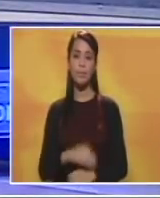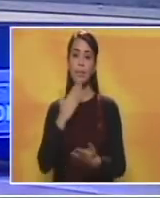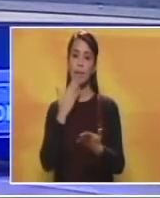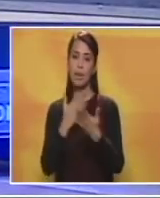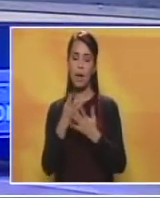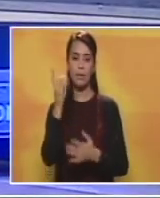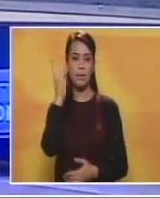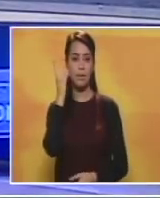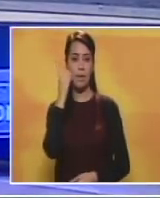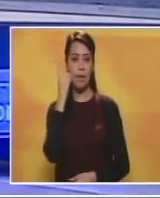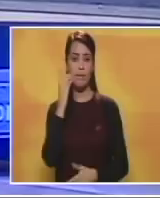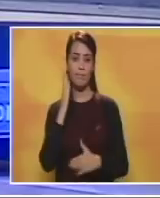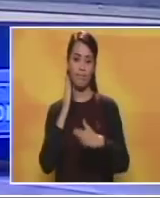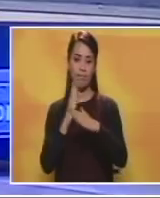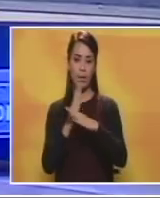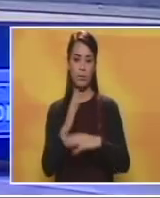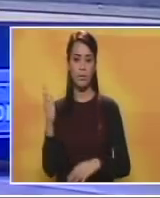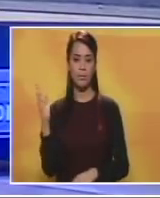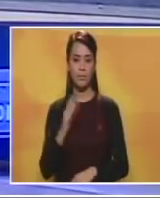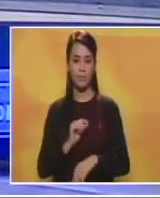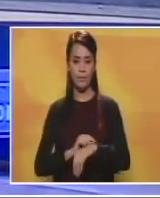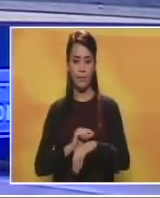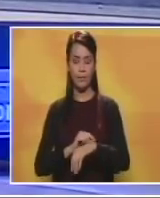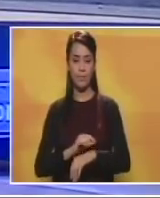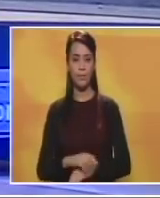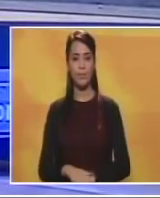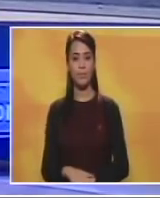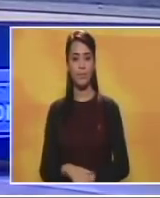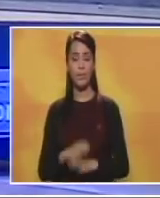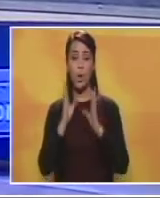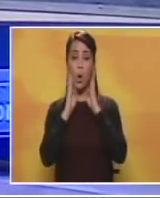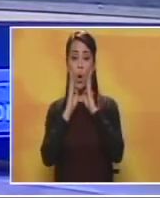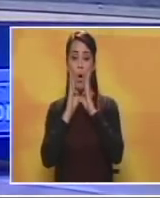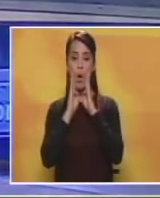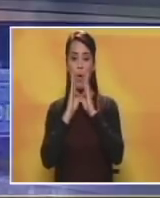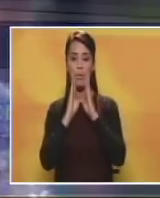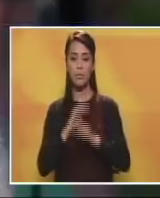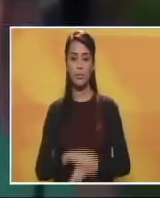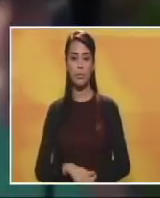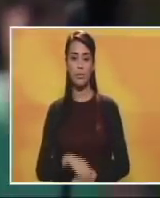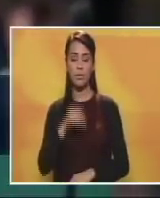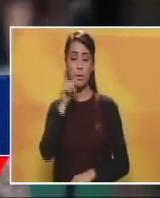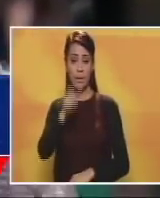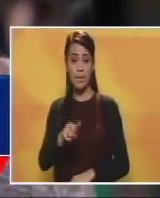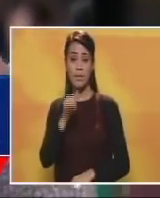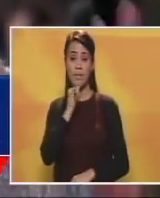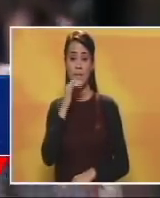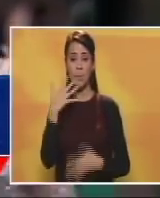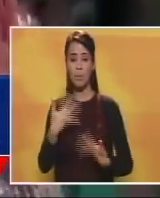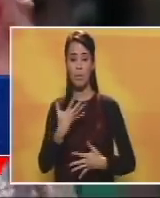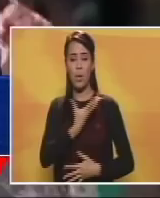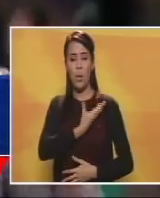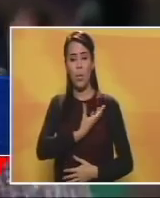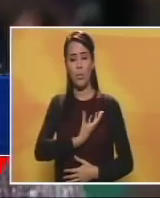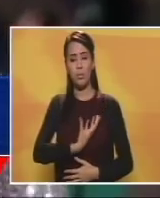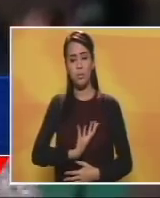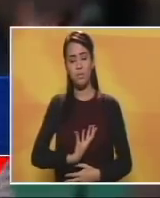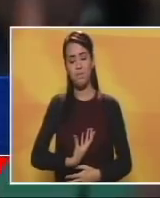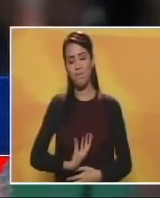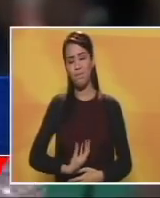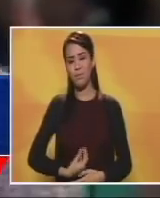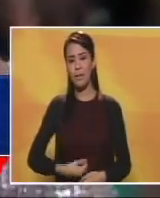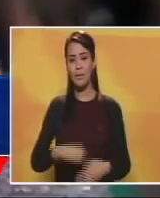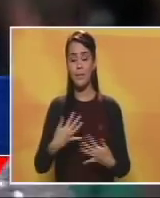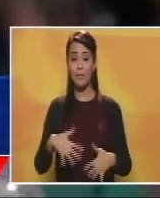Gracias, Diana. Hacemos una nueva pausa. En breve, confesiones. Katy Perry reveló que sufrió de depresión. Los